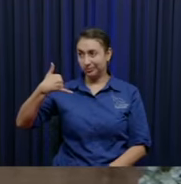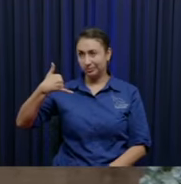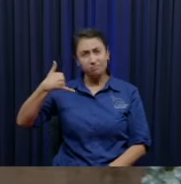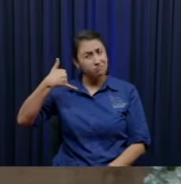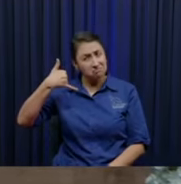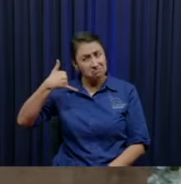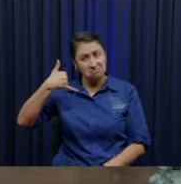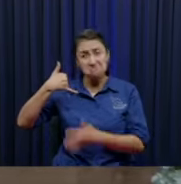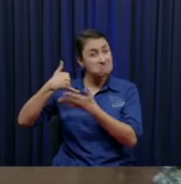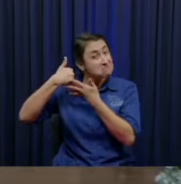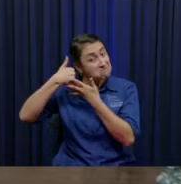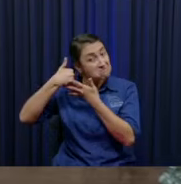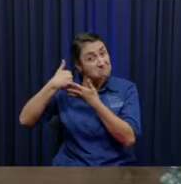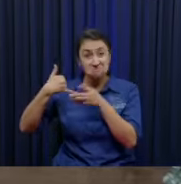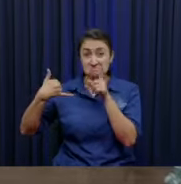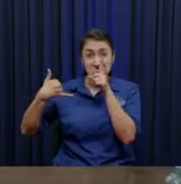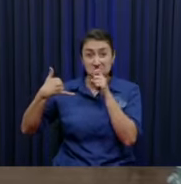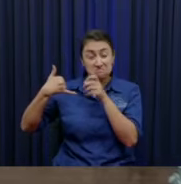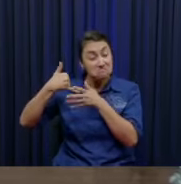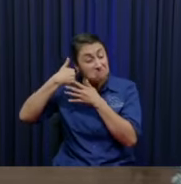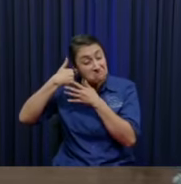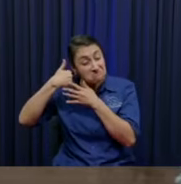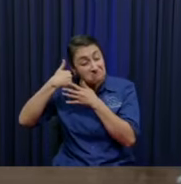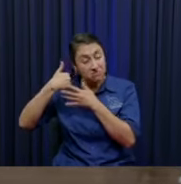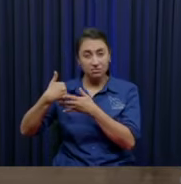¿Qué, aquí cómo se hace?